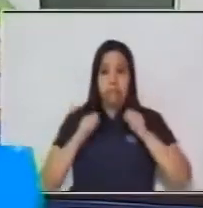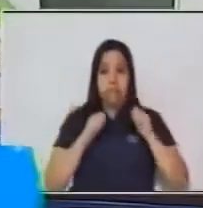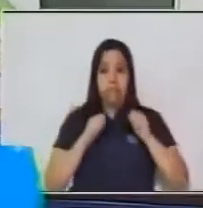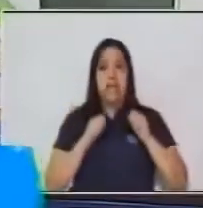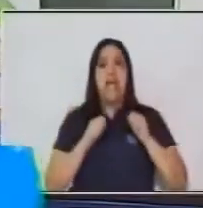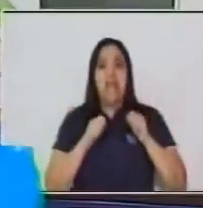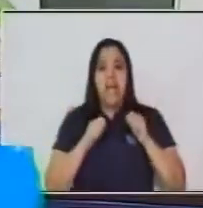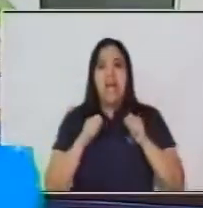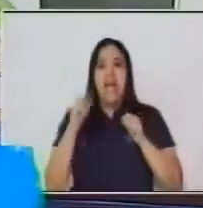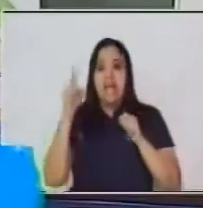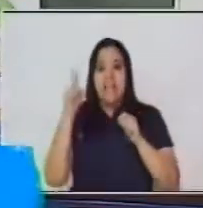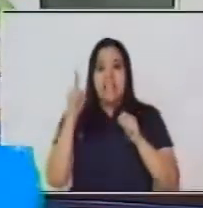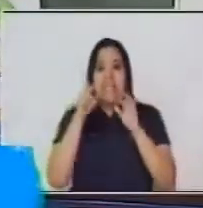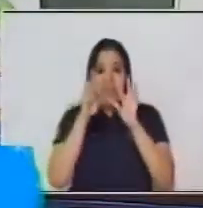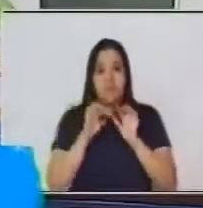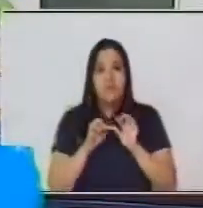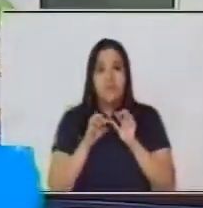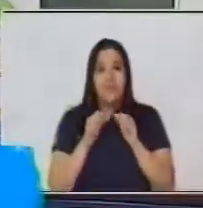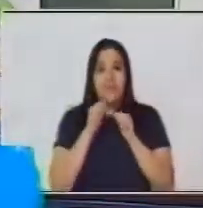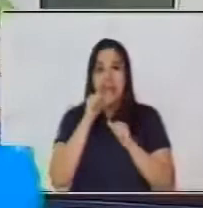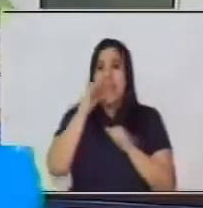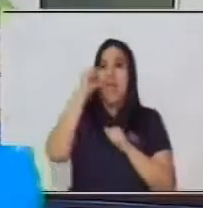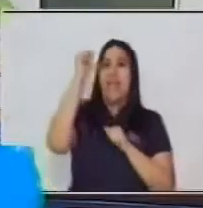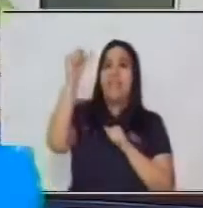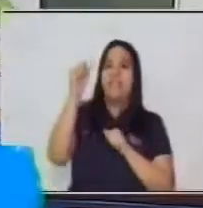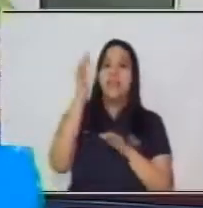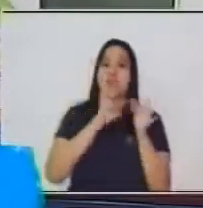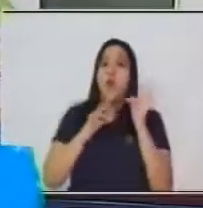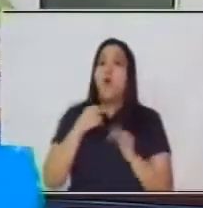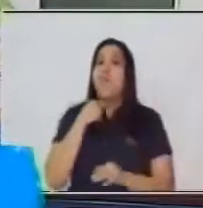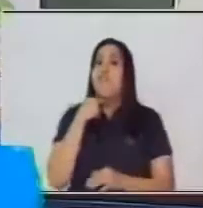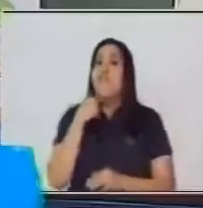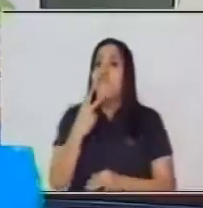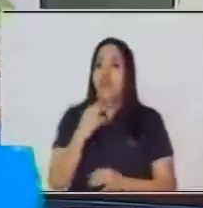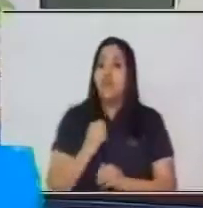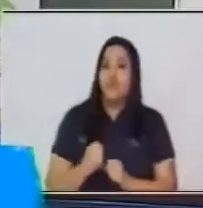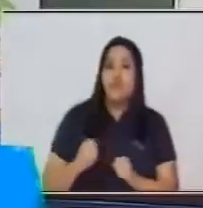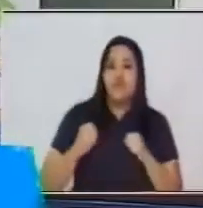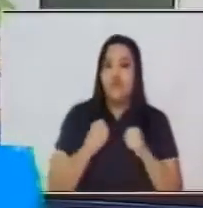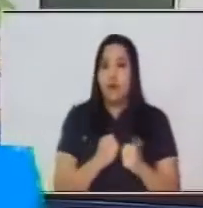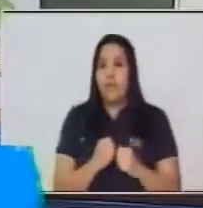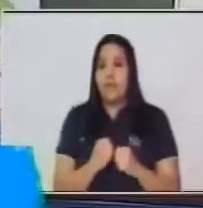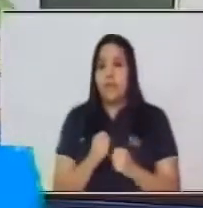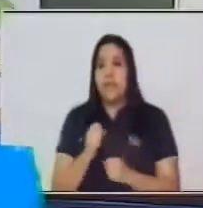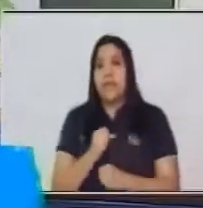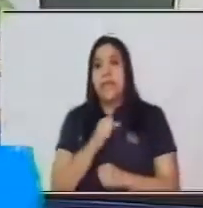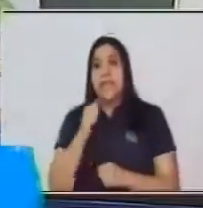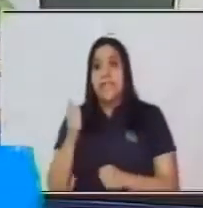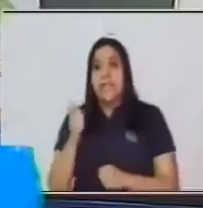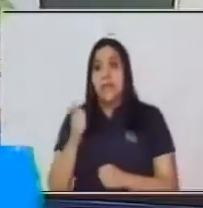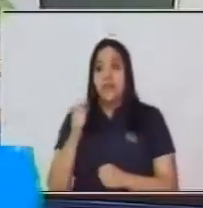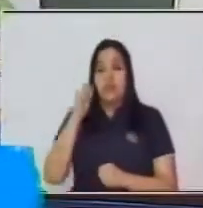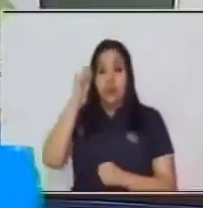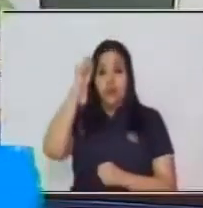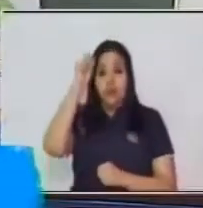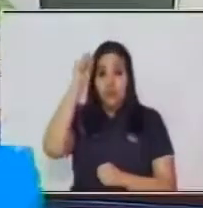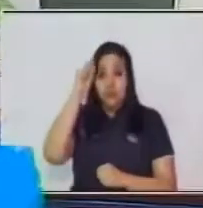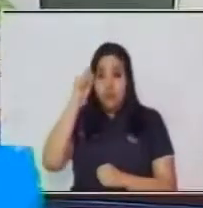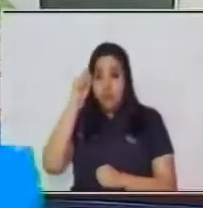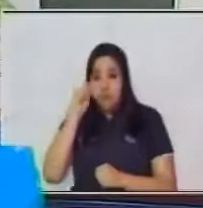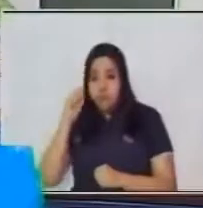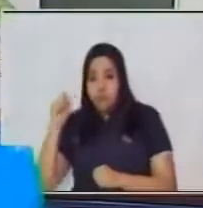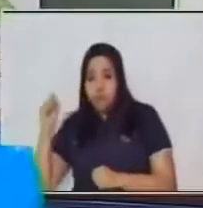está gritando o hablando en voz alta. Y cuando encontremos este bocadillo, que son líneas